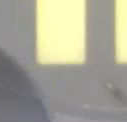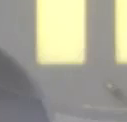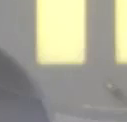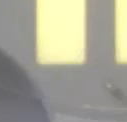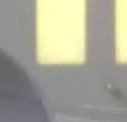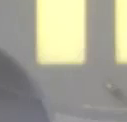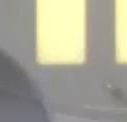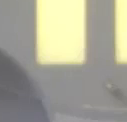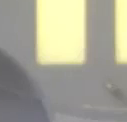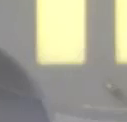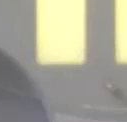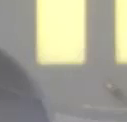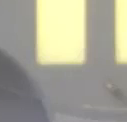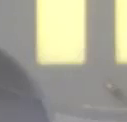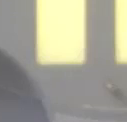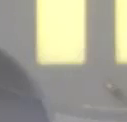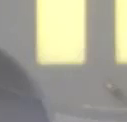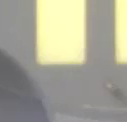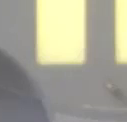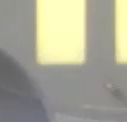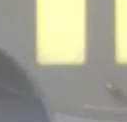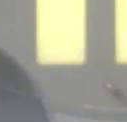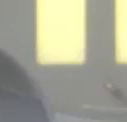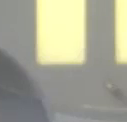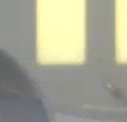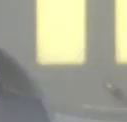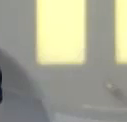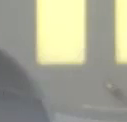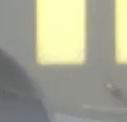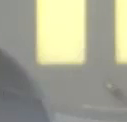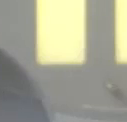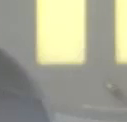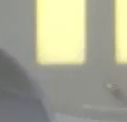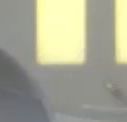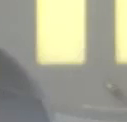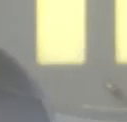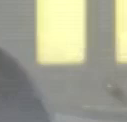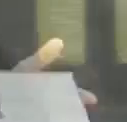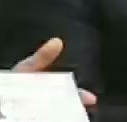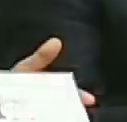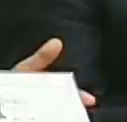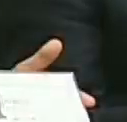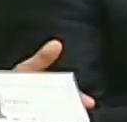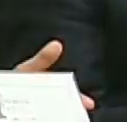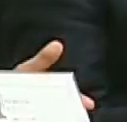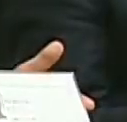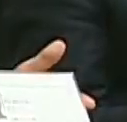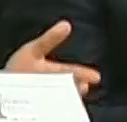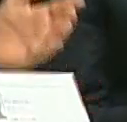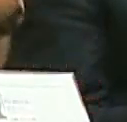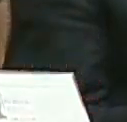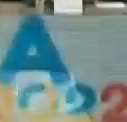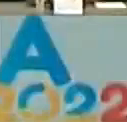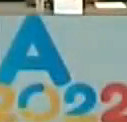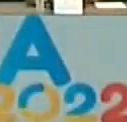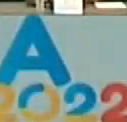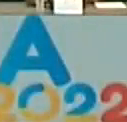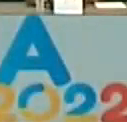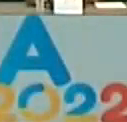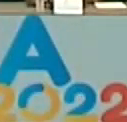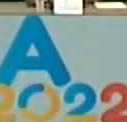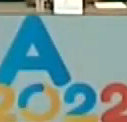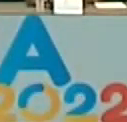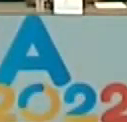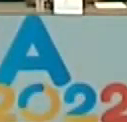miras televidentes a esta hora nos trasladamos al teatro municipal de caracas con información de interés nacional adelante afortunadas las